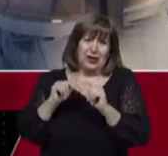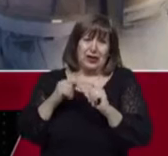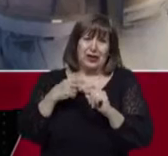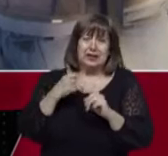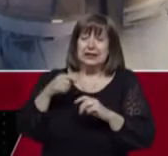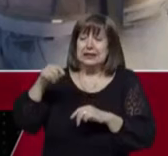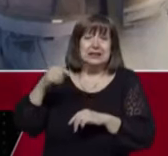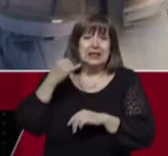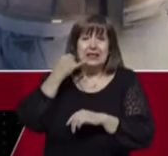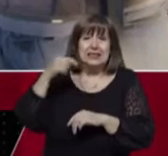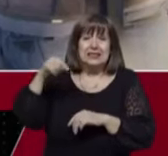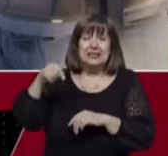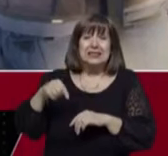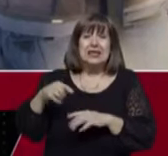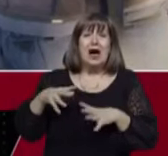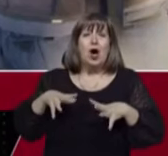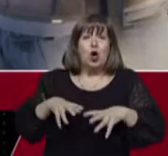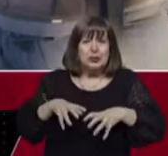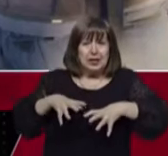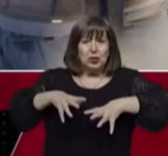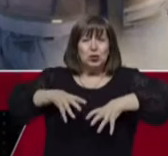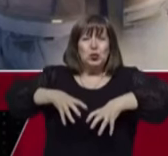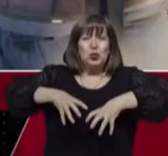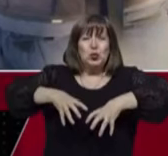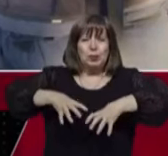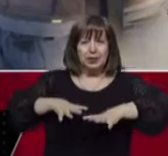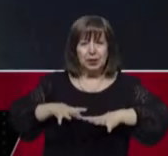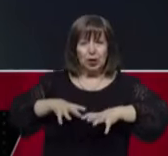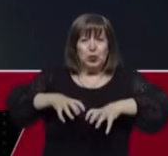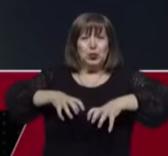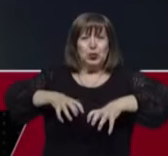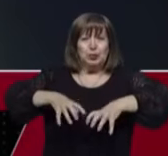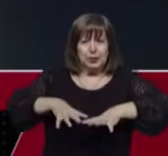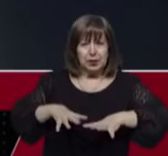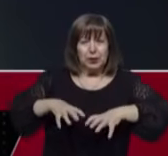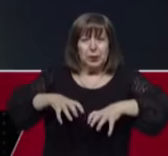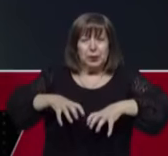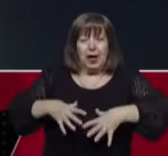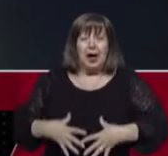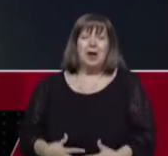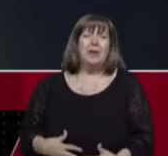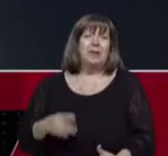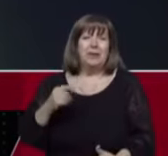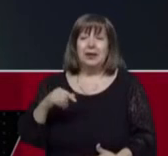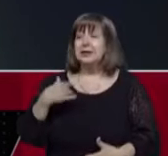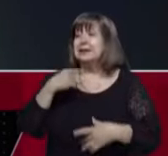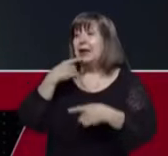dijo, tengo muchas contracciones, mucho dolor y